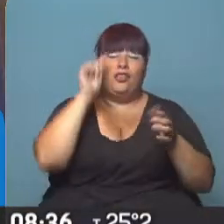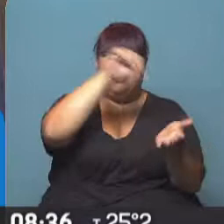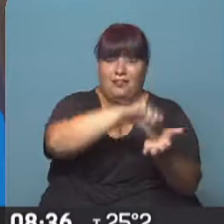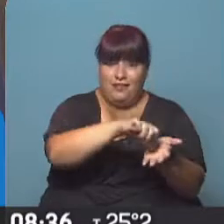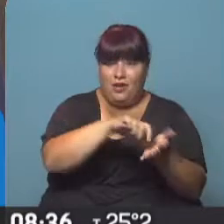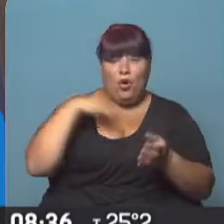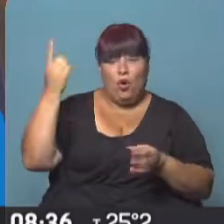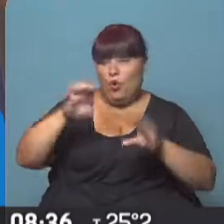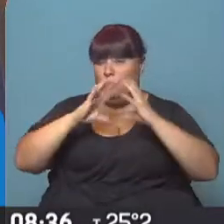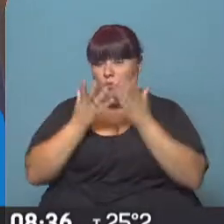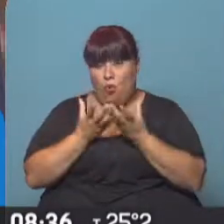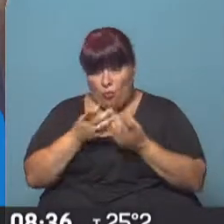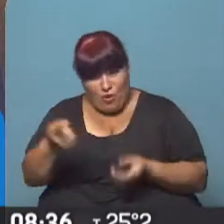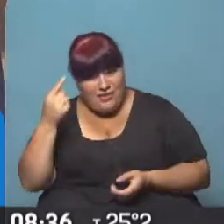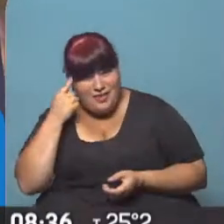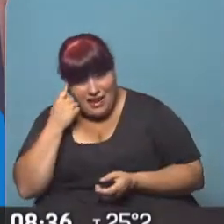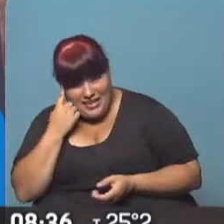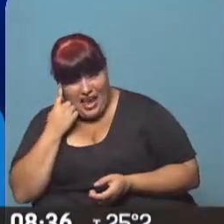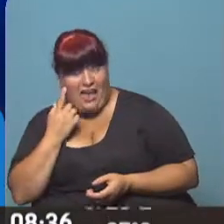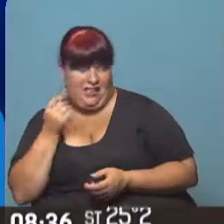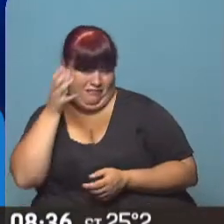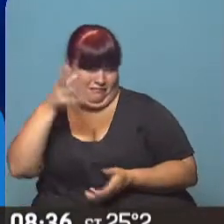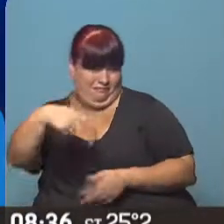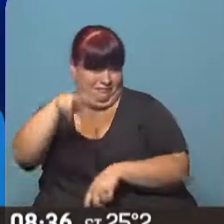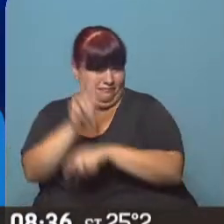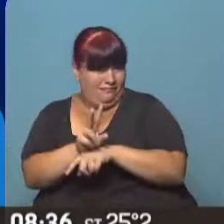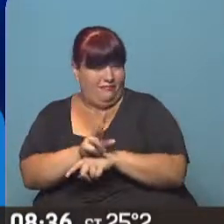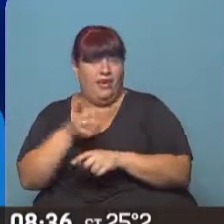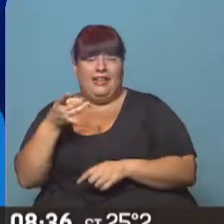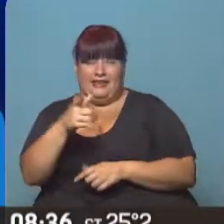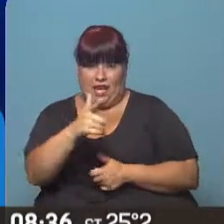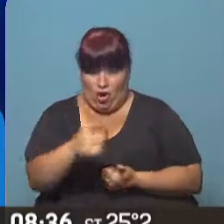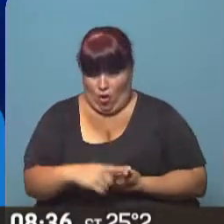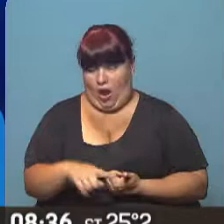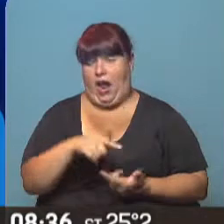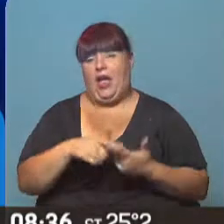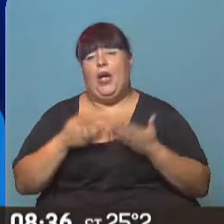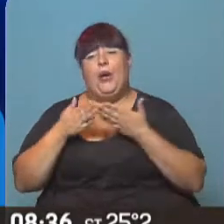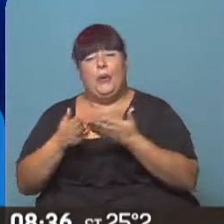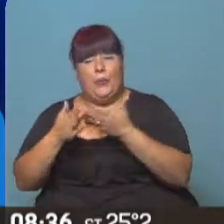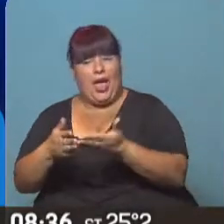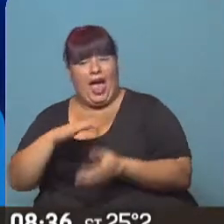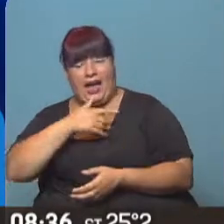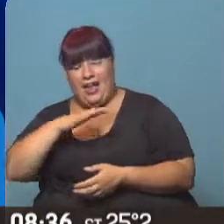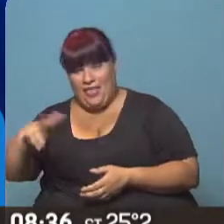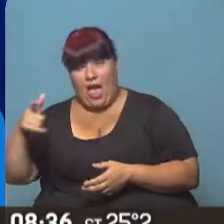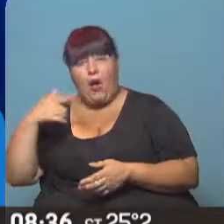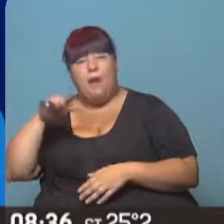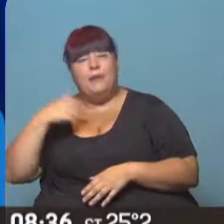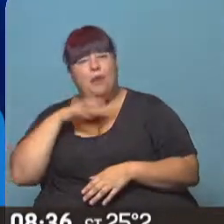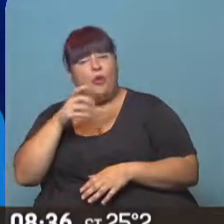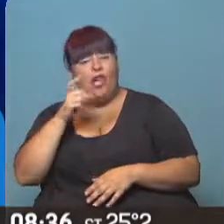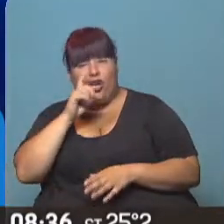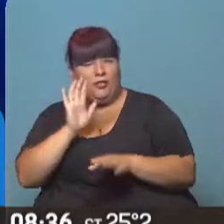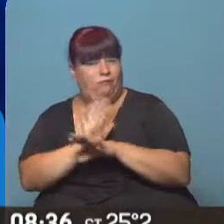en cualquier lugar del mundo. Usted se imagina a tal punto. Nos hemos quedado sin ferrocarriles. La navegación fluvial que concierne mucho a mi provincia